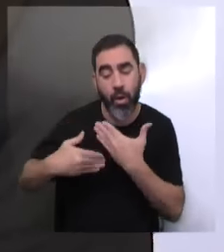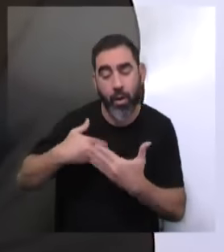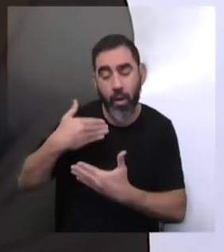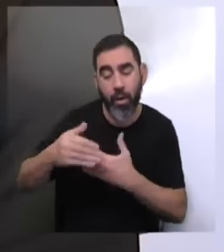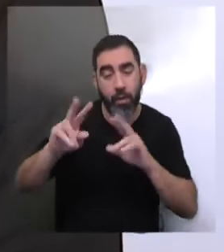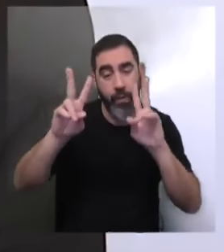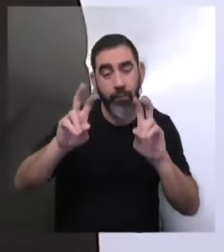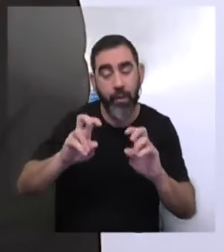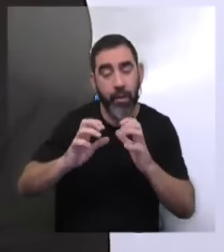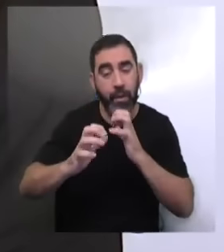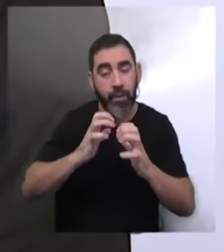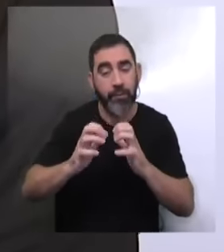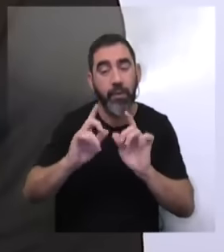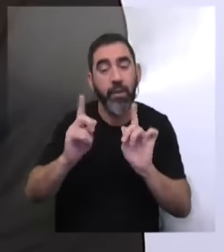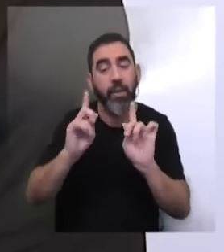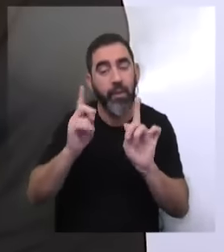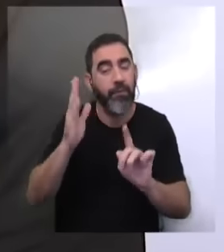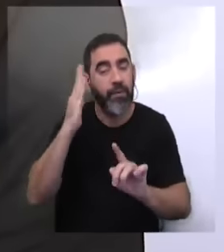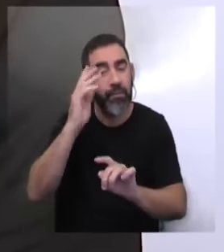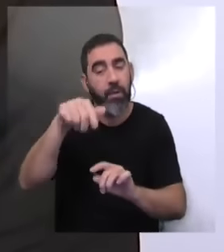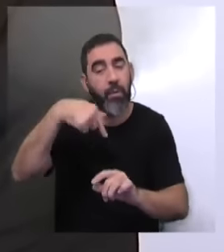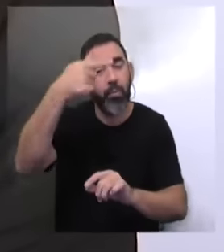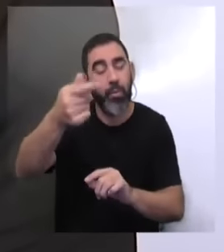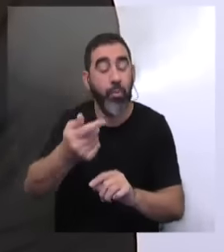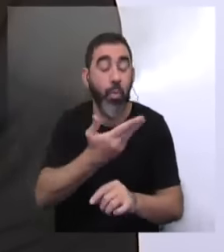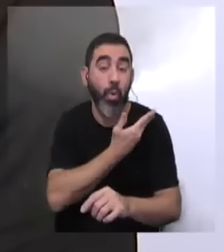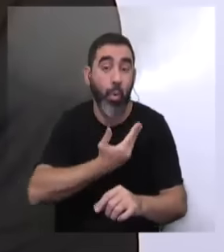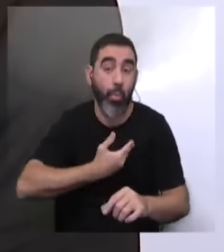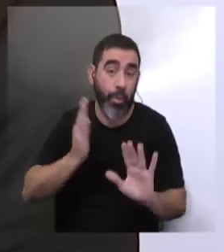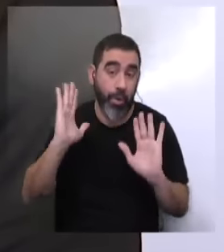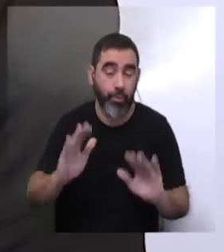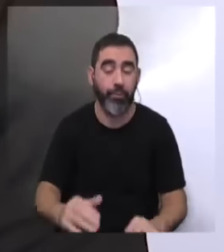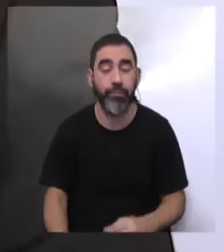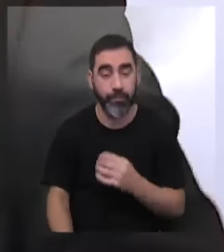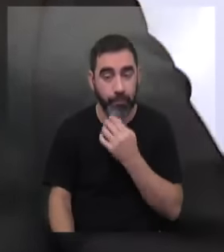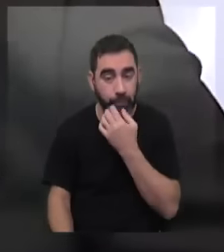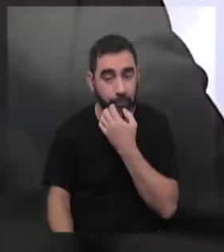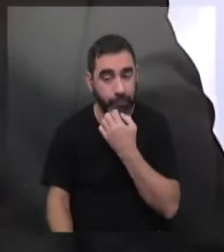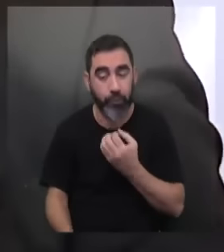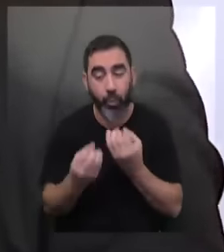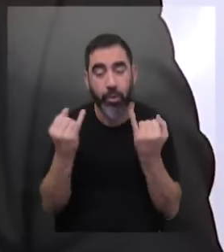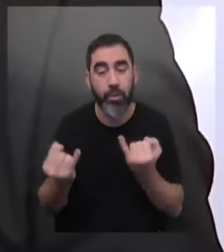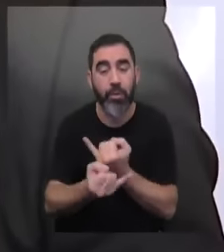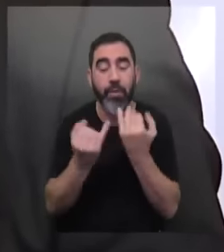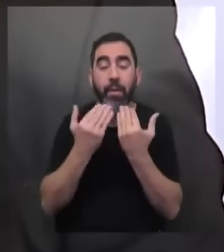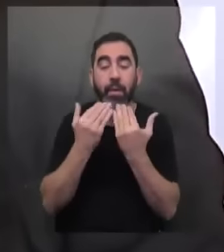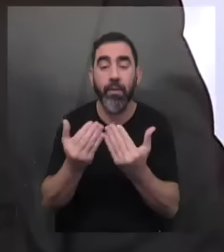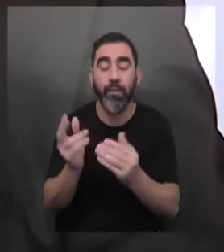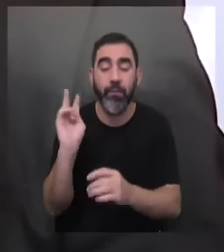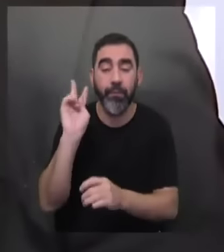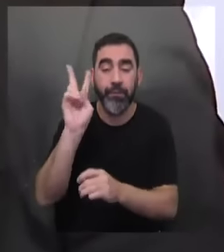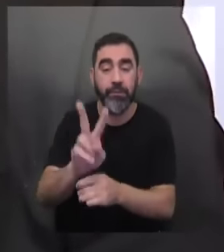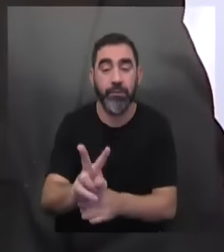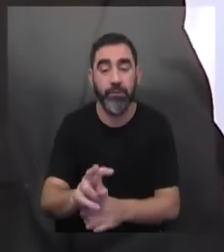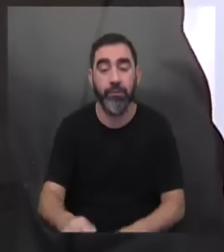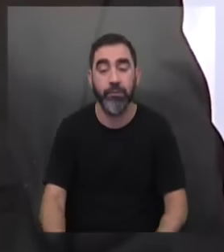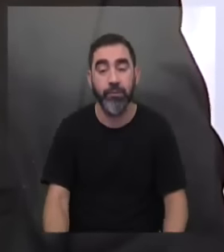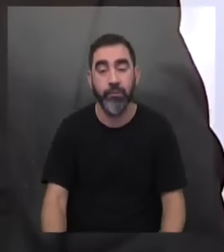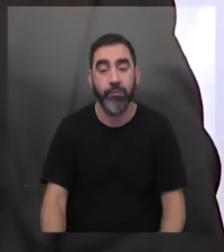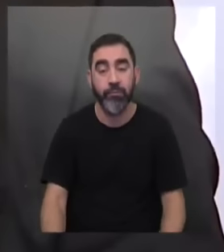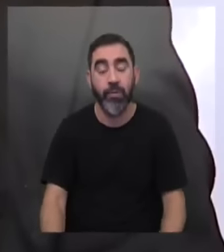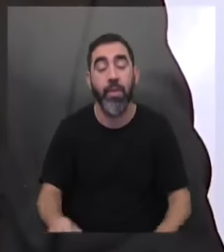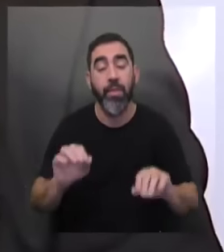materia y qué deben tener en cuenta las próximas administraciones para seguir avanzando Buen día bueno Muchas gracias por visitarnos estamos en